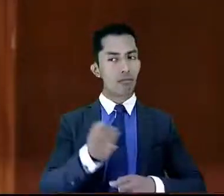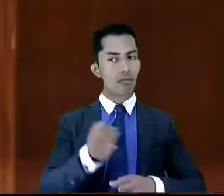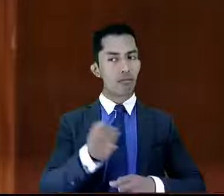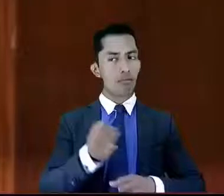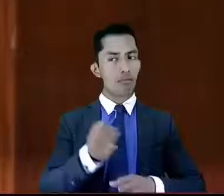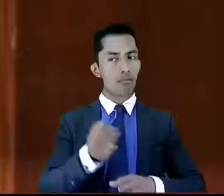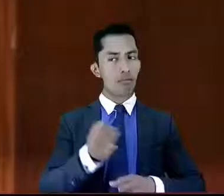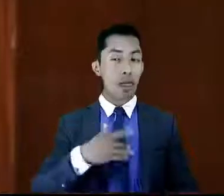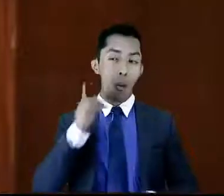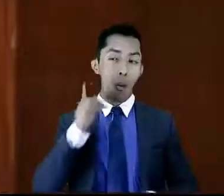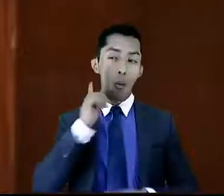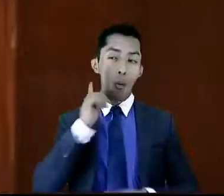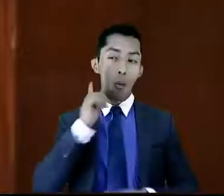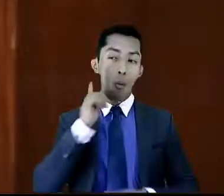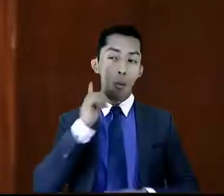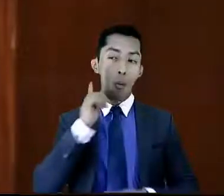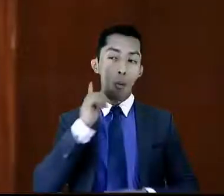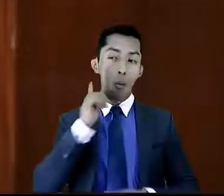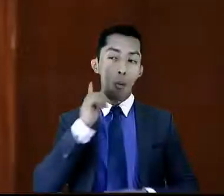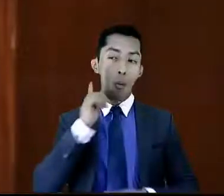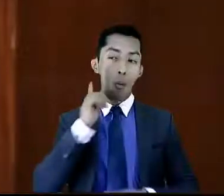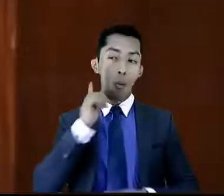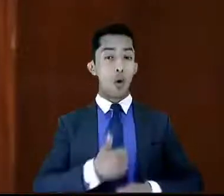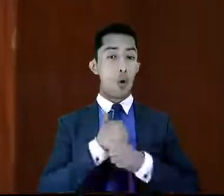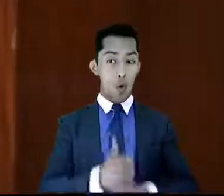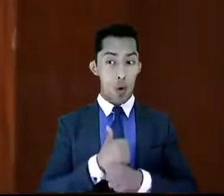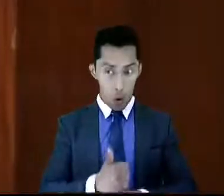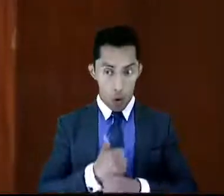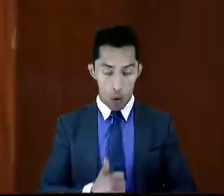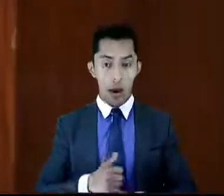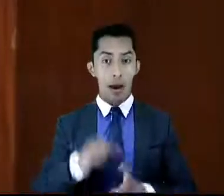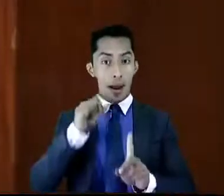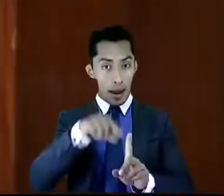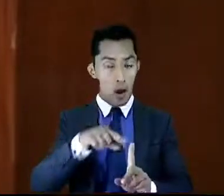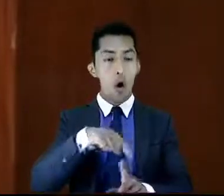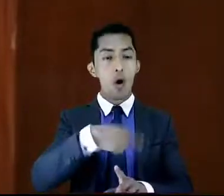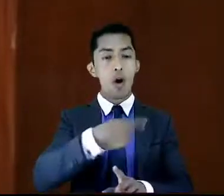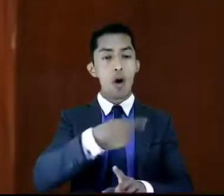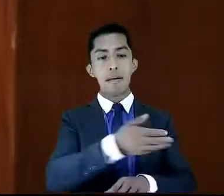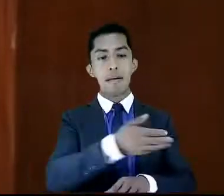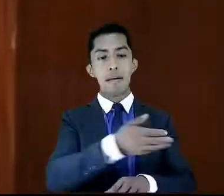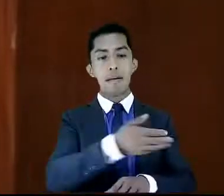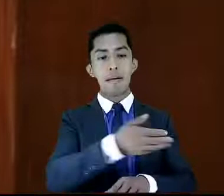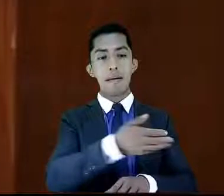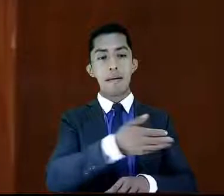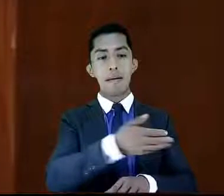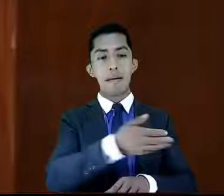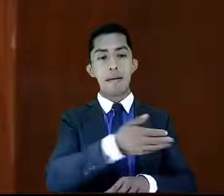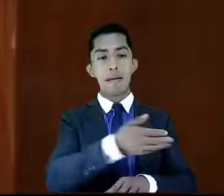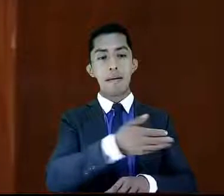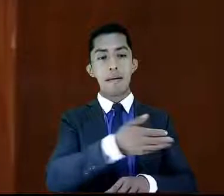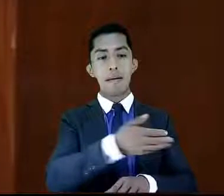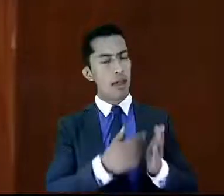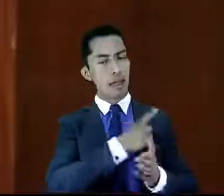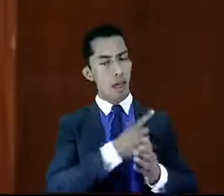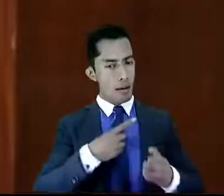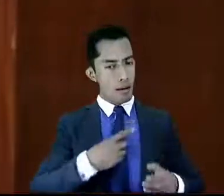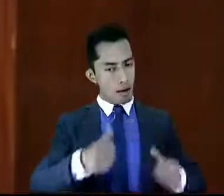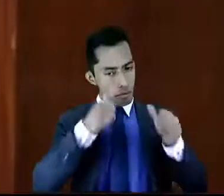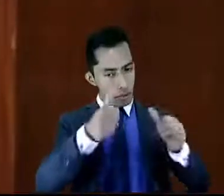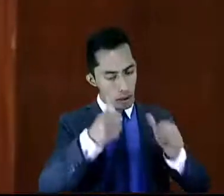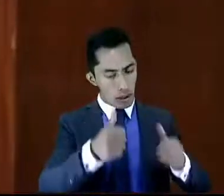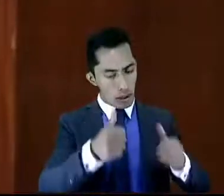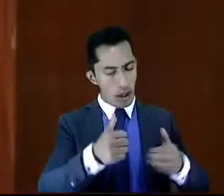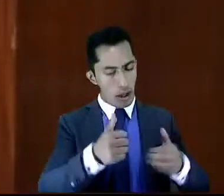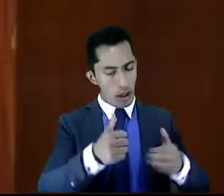víctimas directas o indirectas contarán con las medidas específicas de atención, ayuda, asistencia